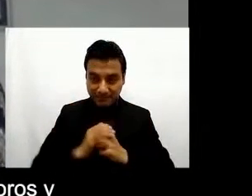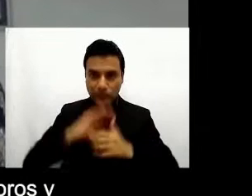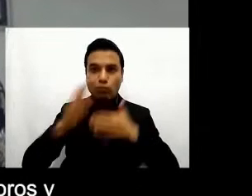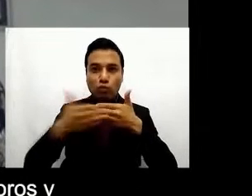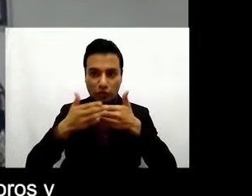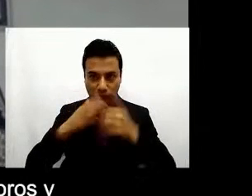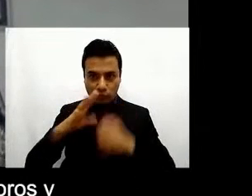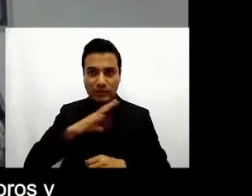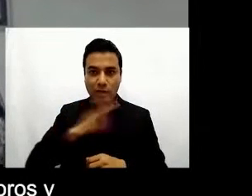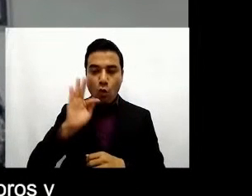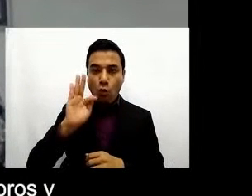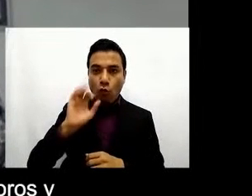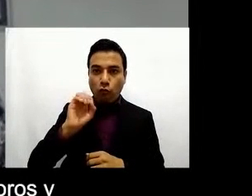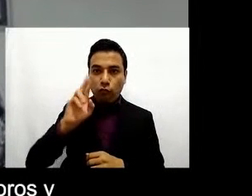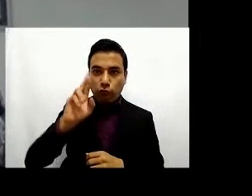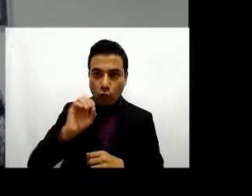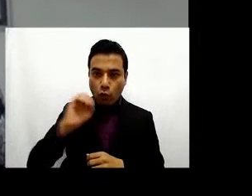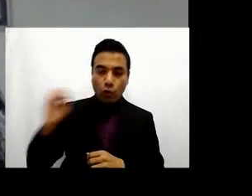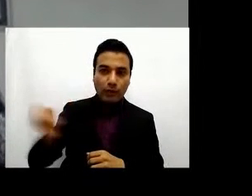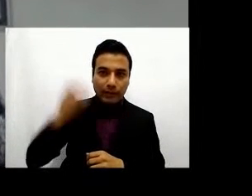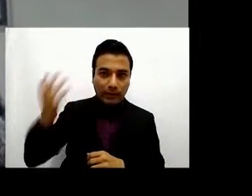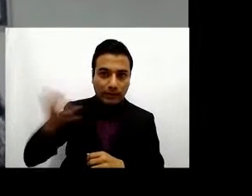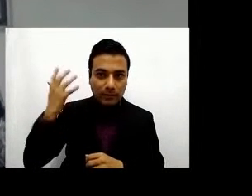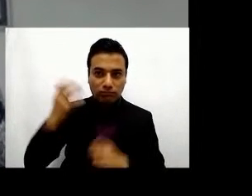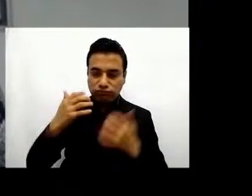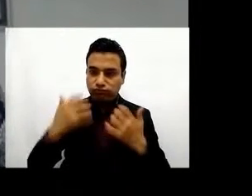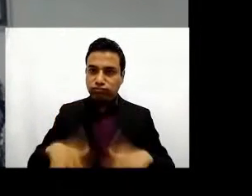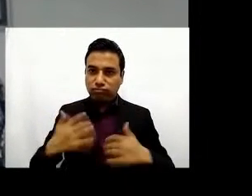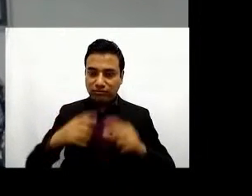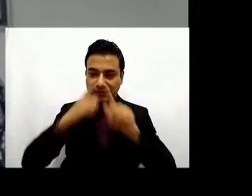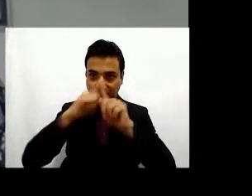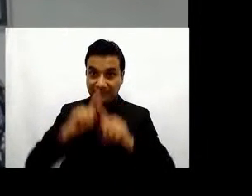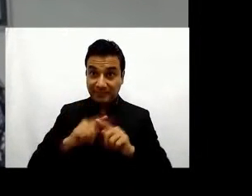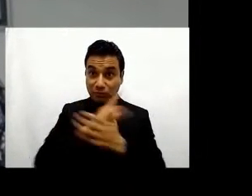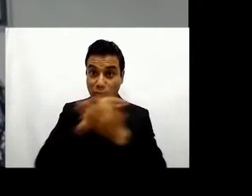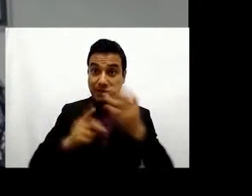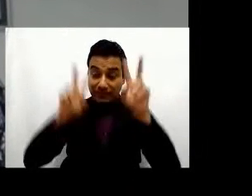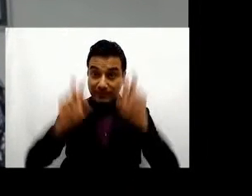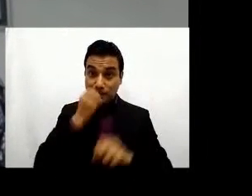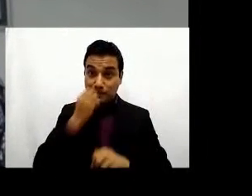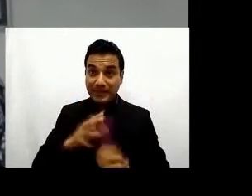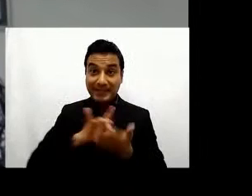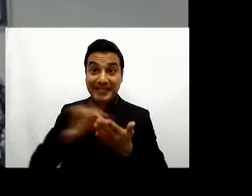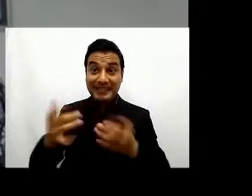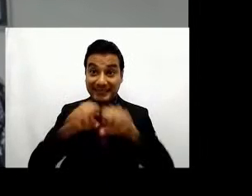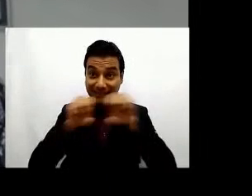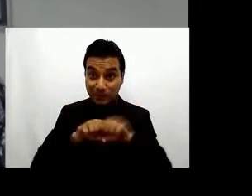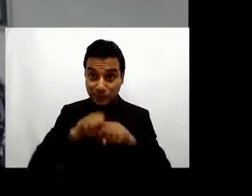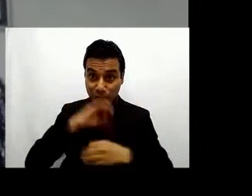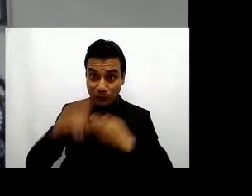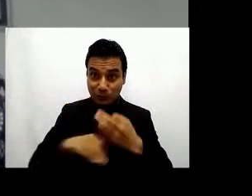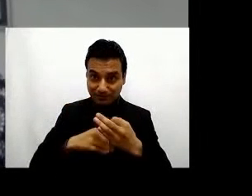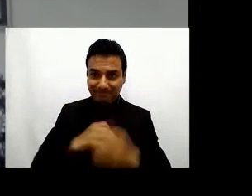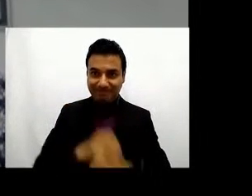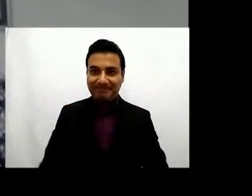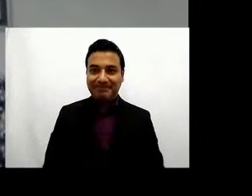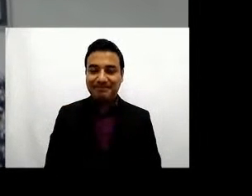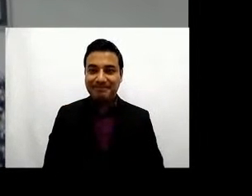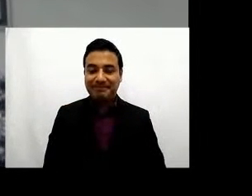y de las conferencias magistrales. Es un programa increíble. Y muchas gracias al equipo que está aquí con nosotros hoy.